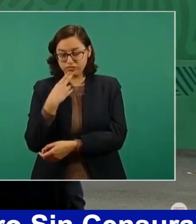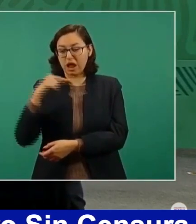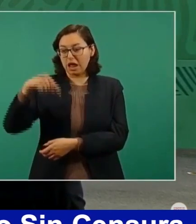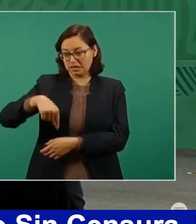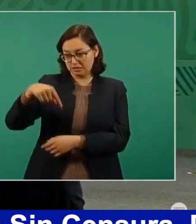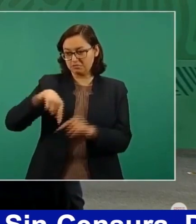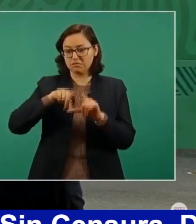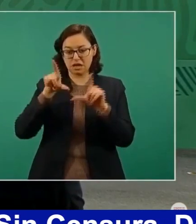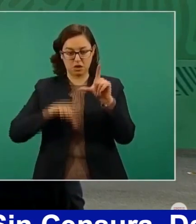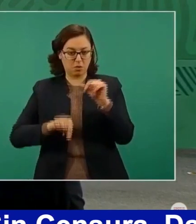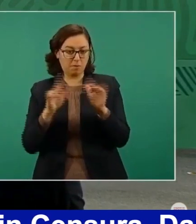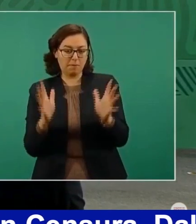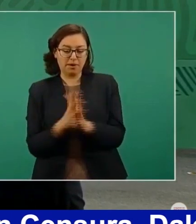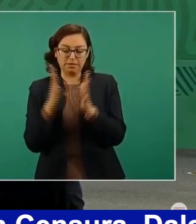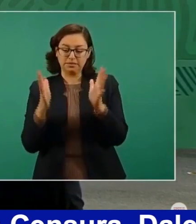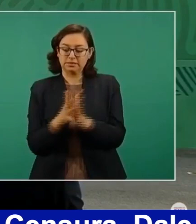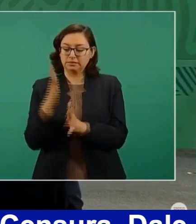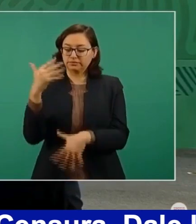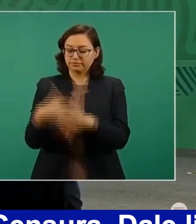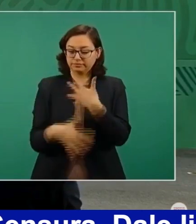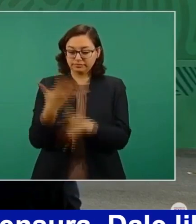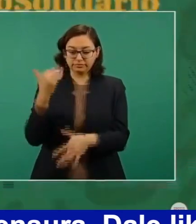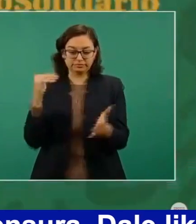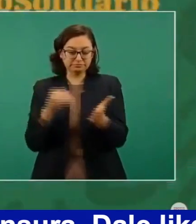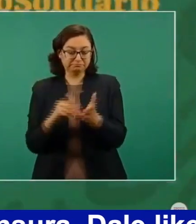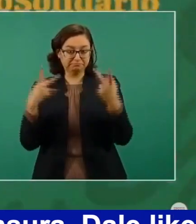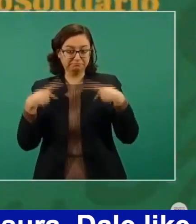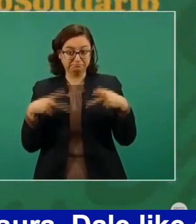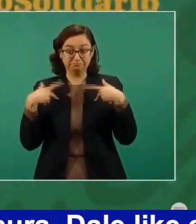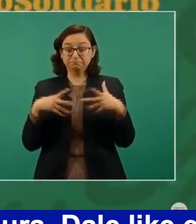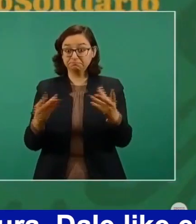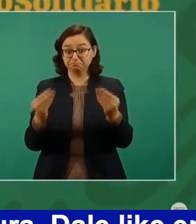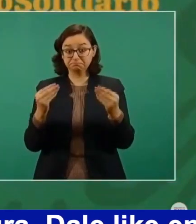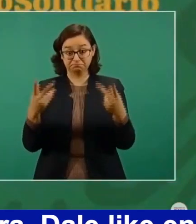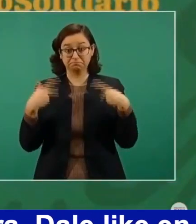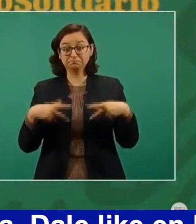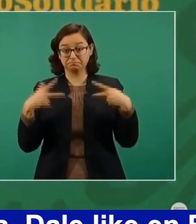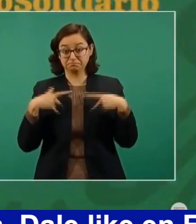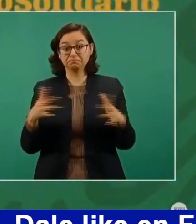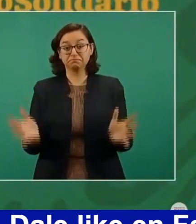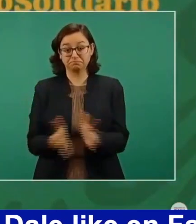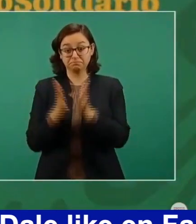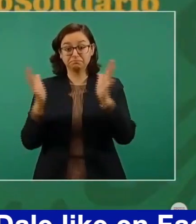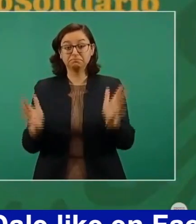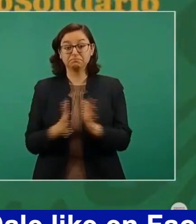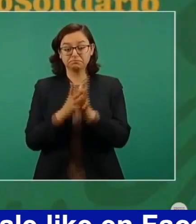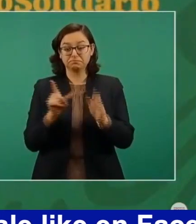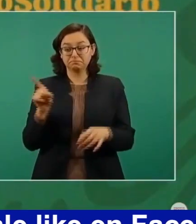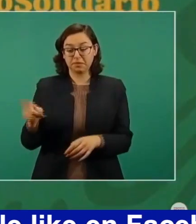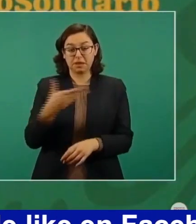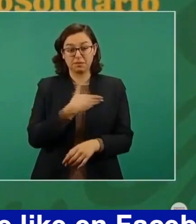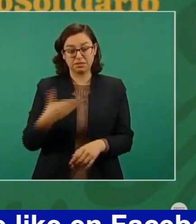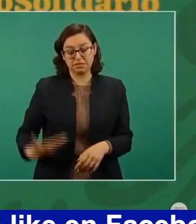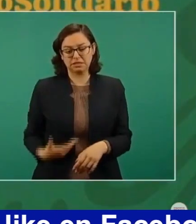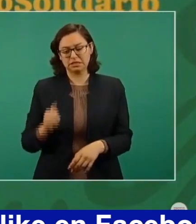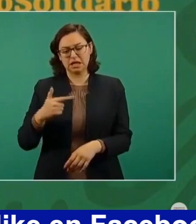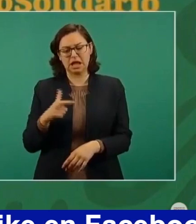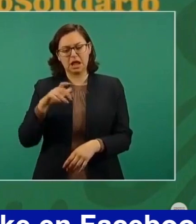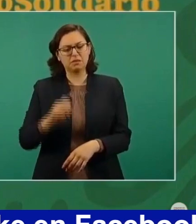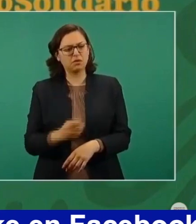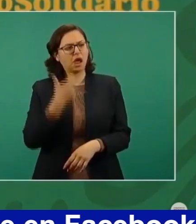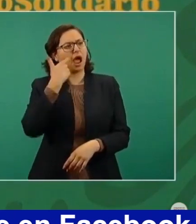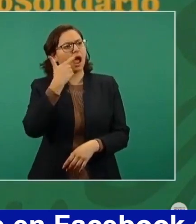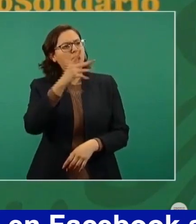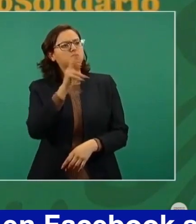15,000 personas, la más grande que hemos hecho en nuestro país, porque el presidente de la República quería saber cómo funciona esa